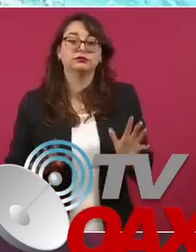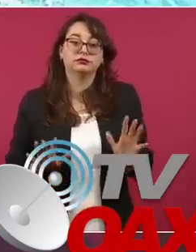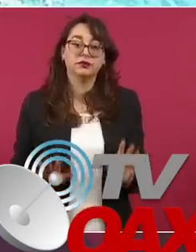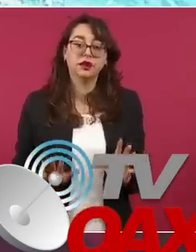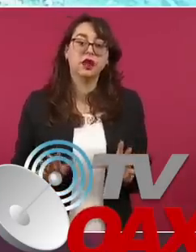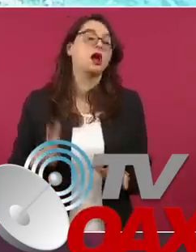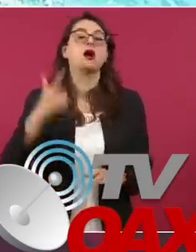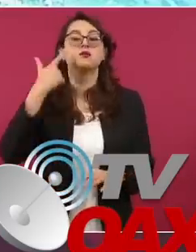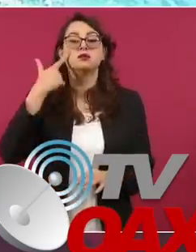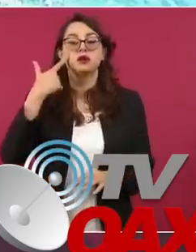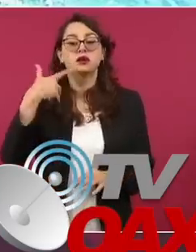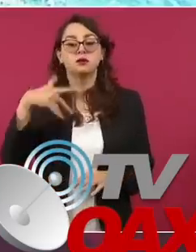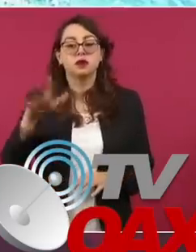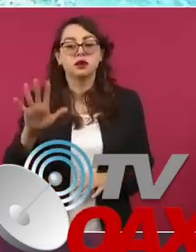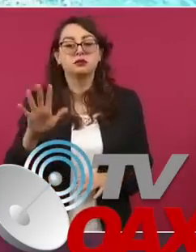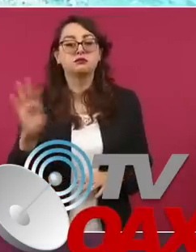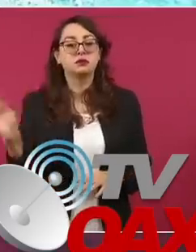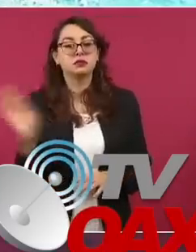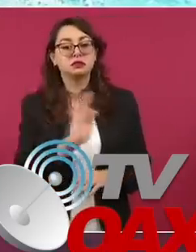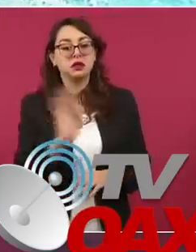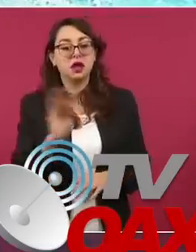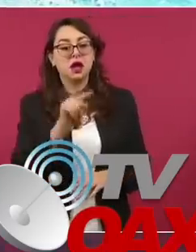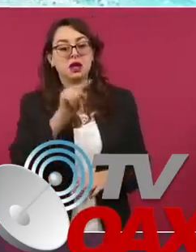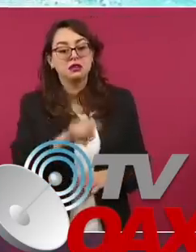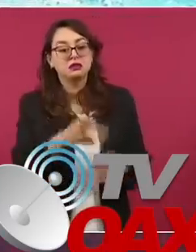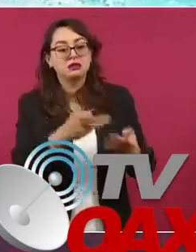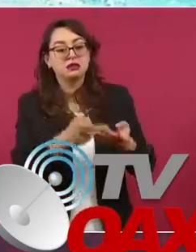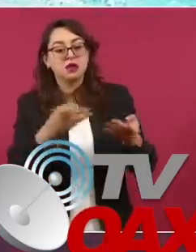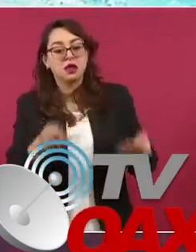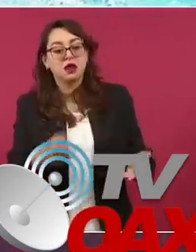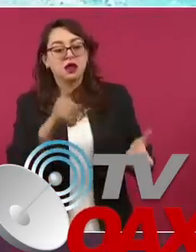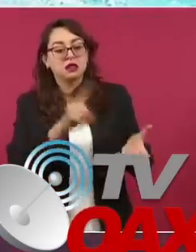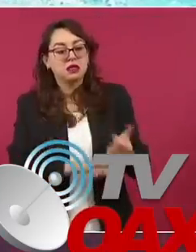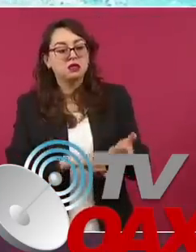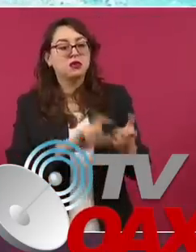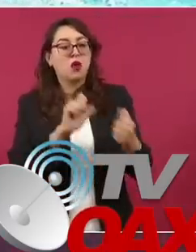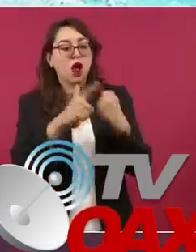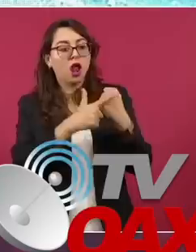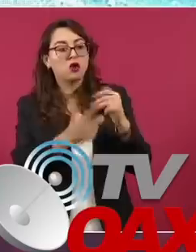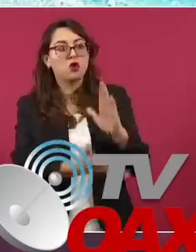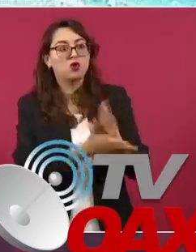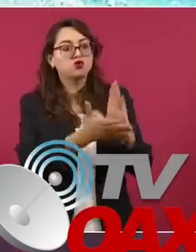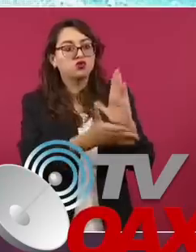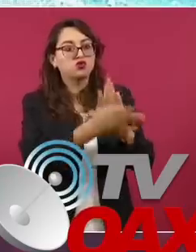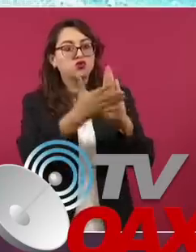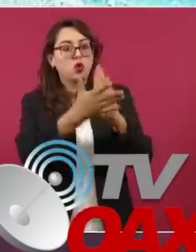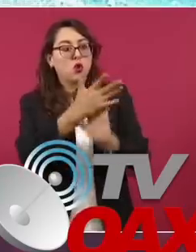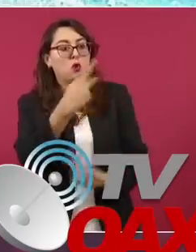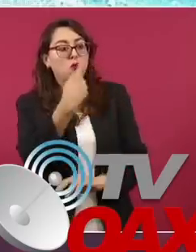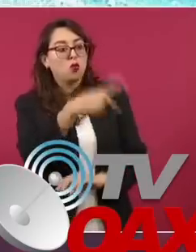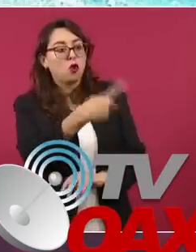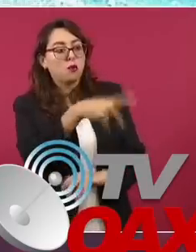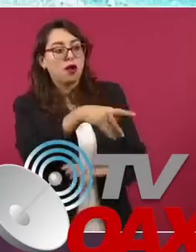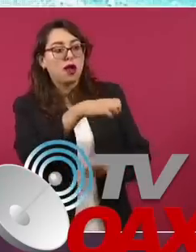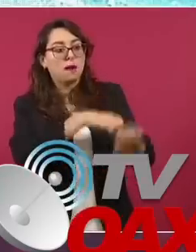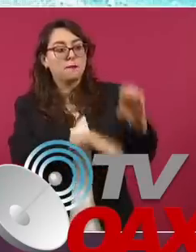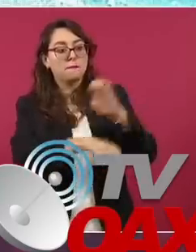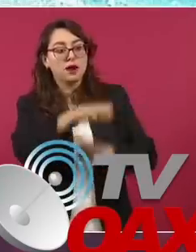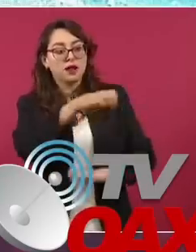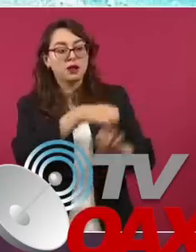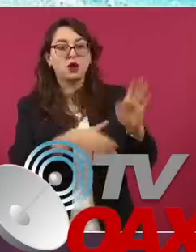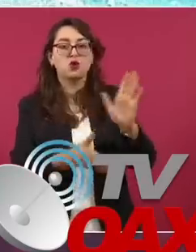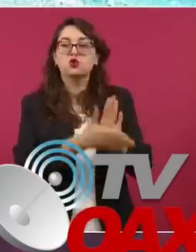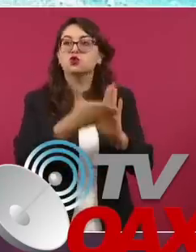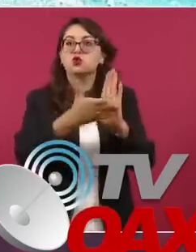hacer un avalúo y se paga una indemnización, si es que les corresponde.